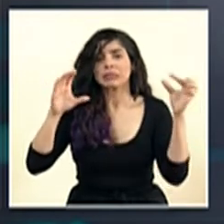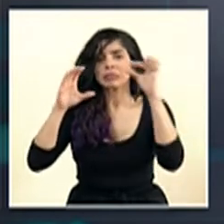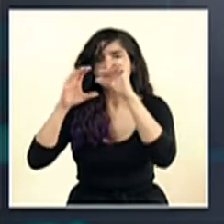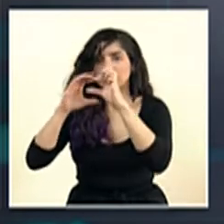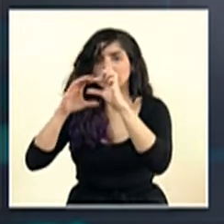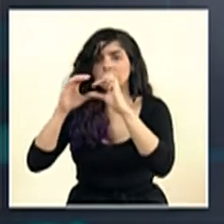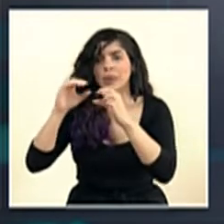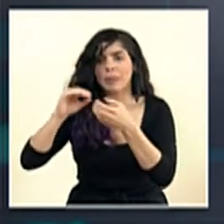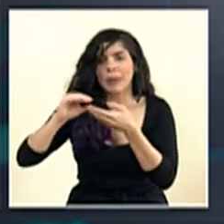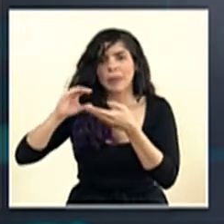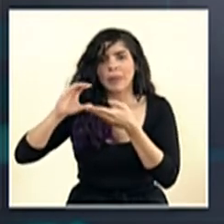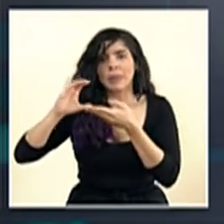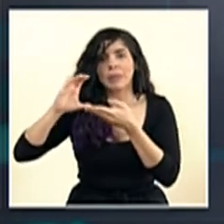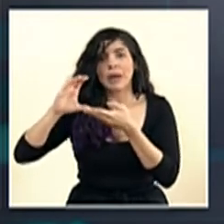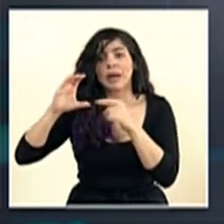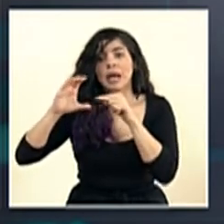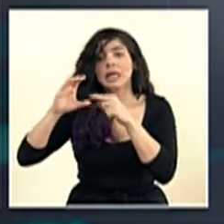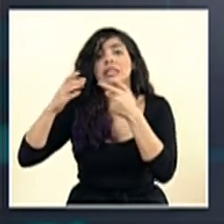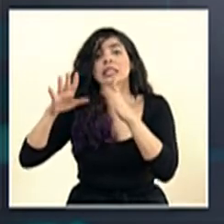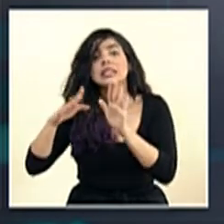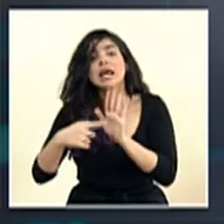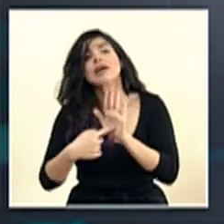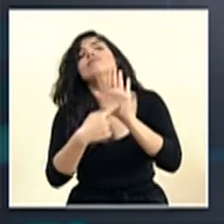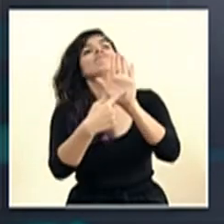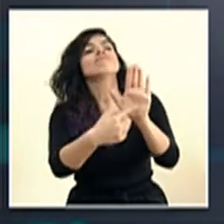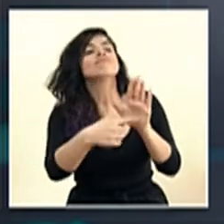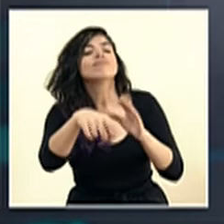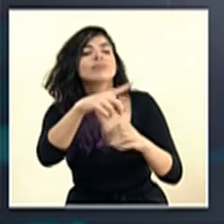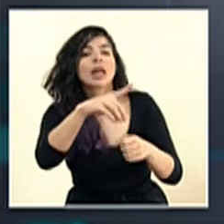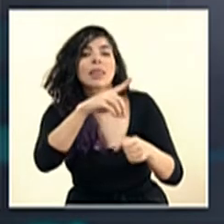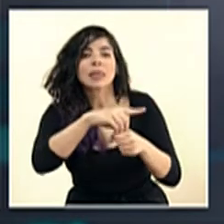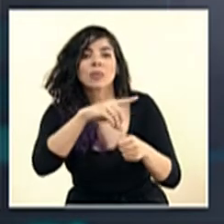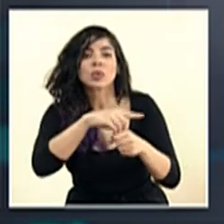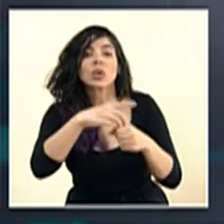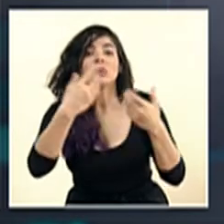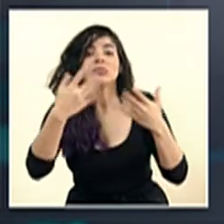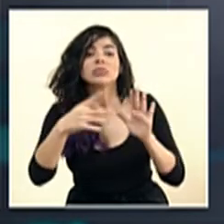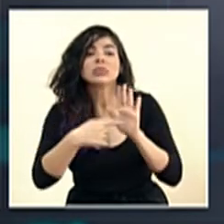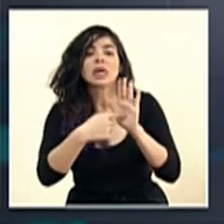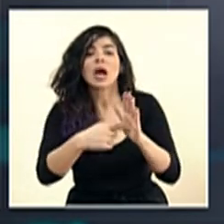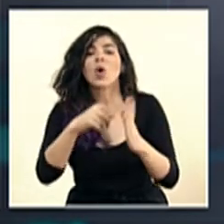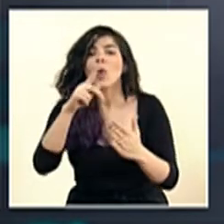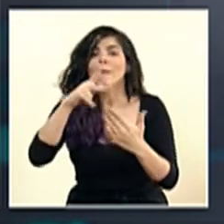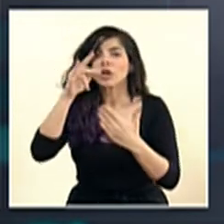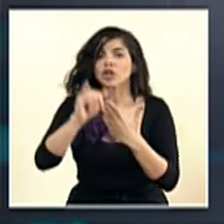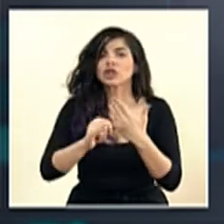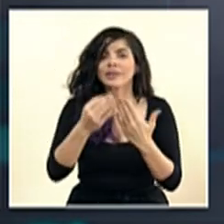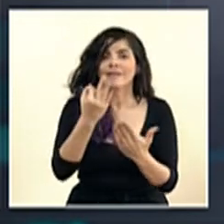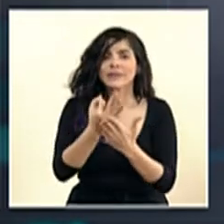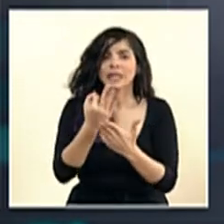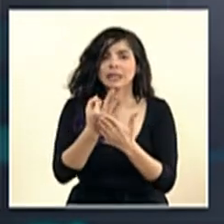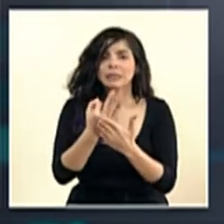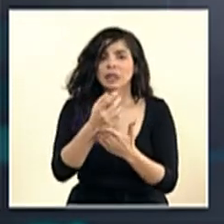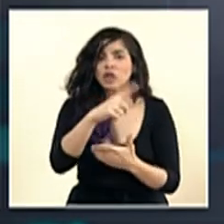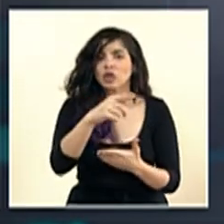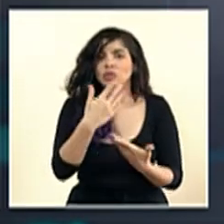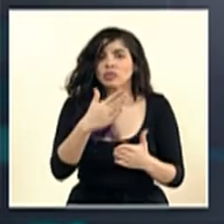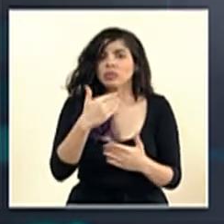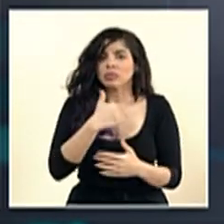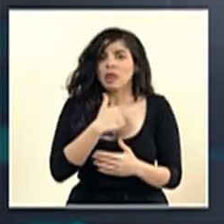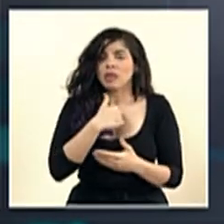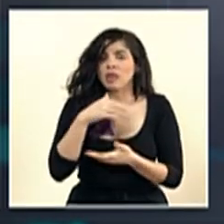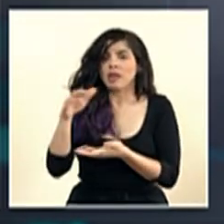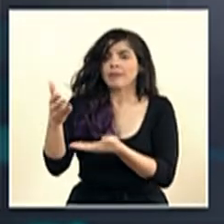cuales le hemos presentado a los y las diputadas ya un proyecto de financiamiento, y lo tienen en su